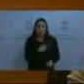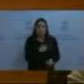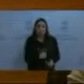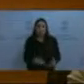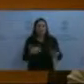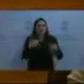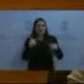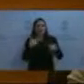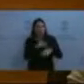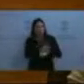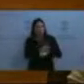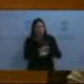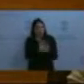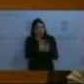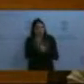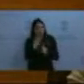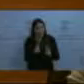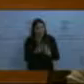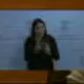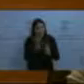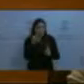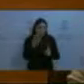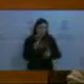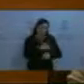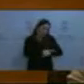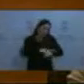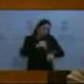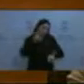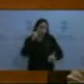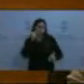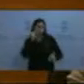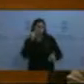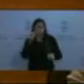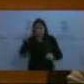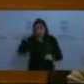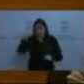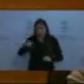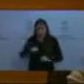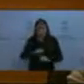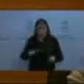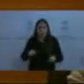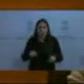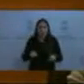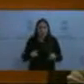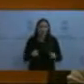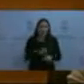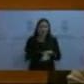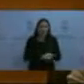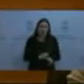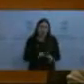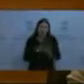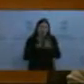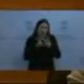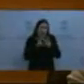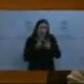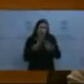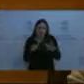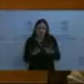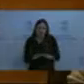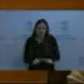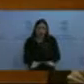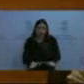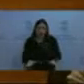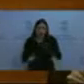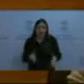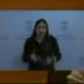de Javier Fernández, el presidente ausente, va en llanta, consejera. Así no puede ir a ningún lado hasta